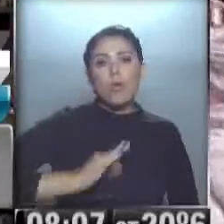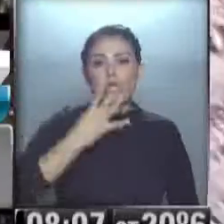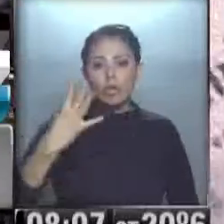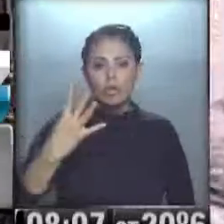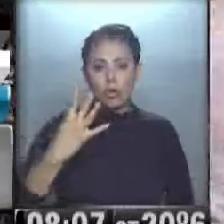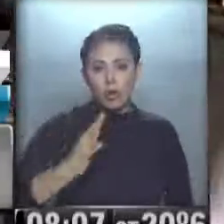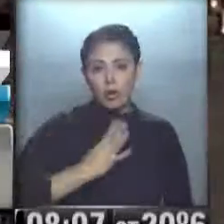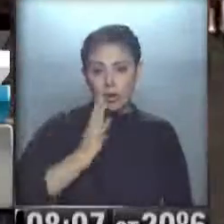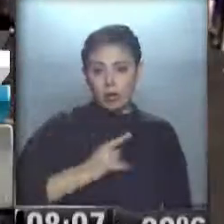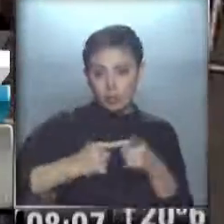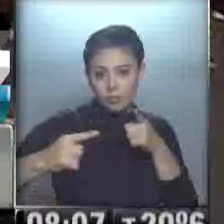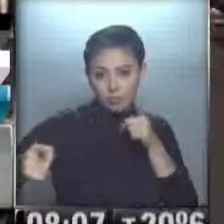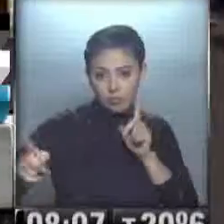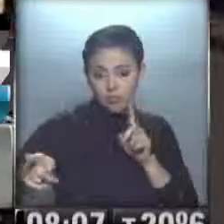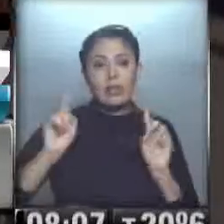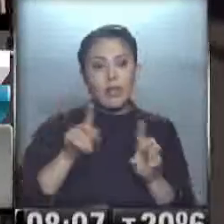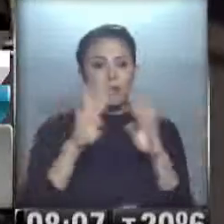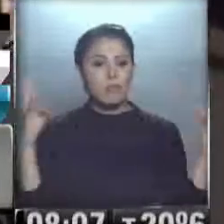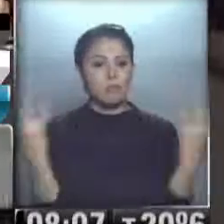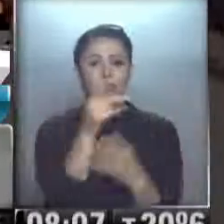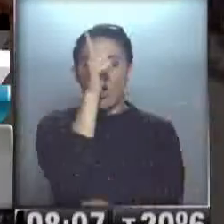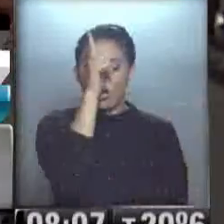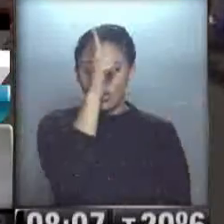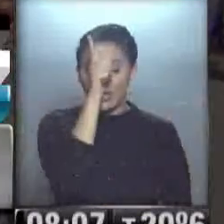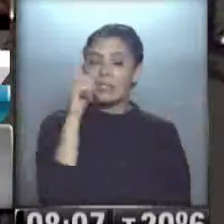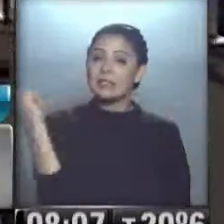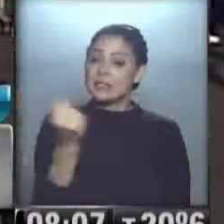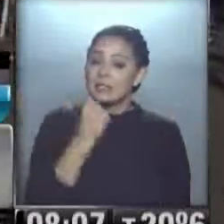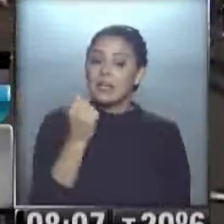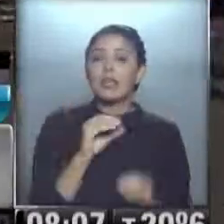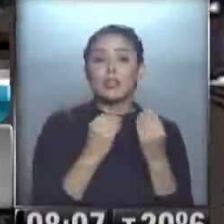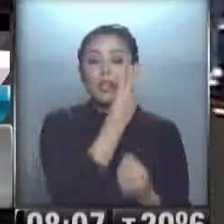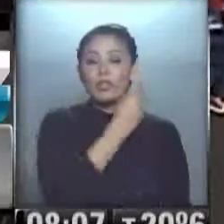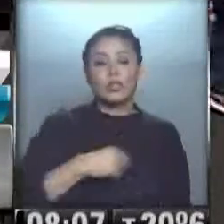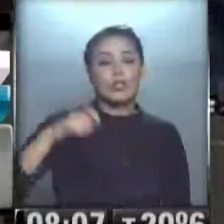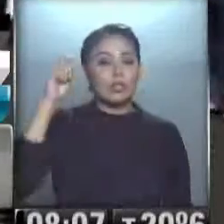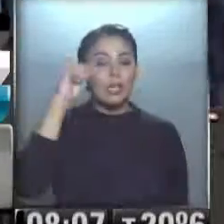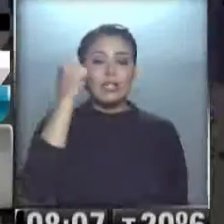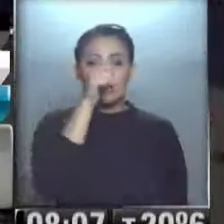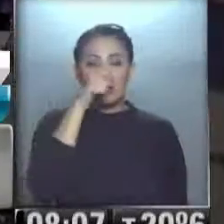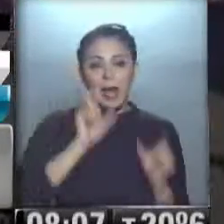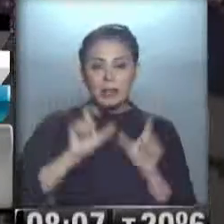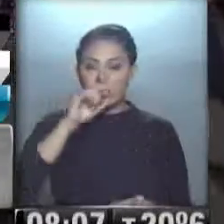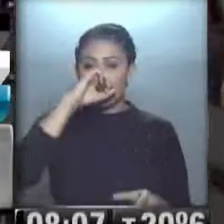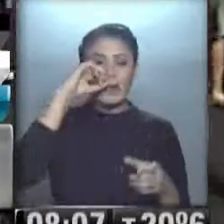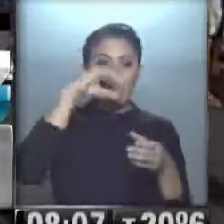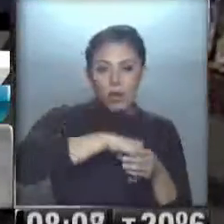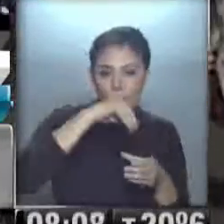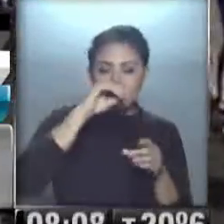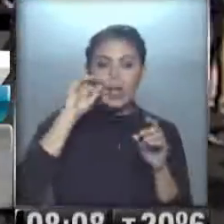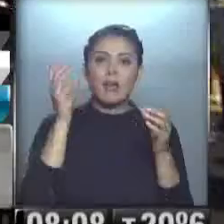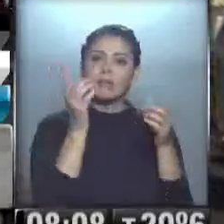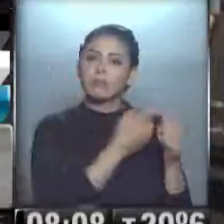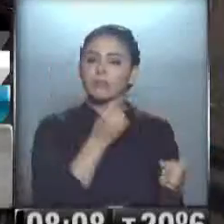años hay vallas policiales que van a intentar garantizar que los 236 votantes decanos y representantes de los